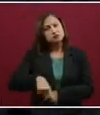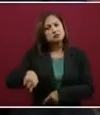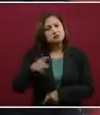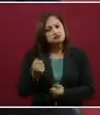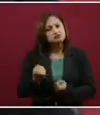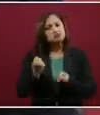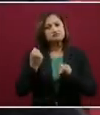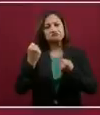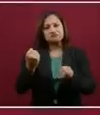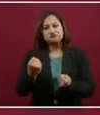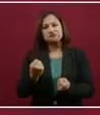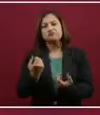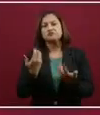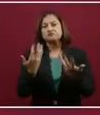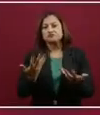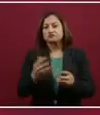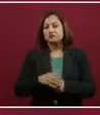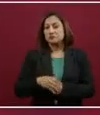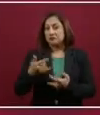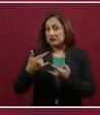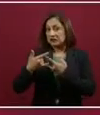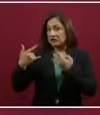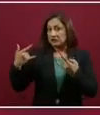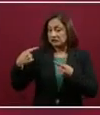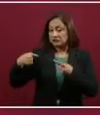de la historia.